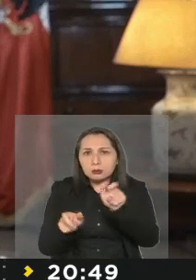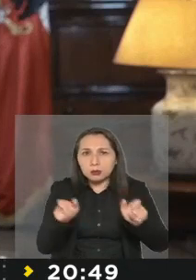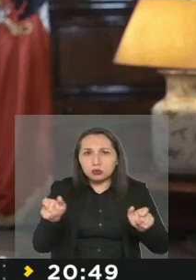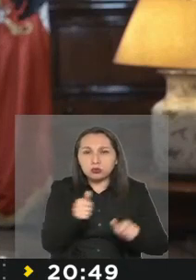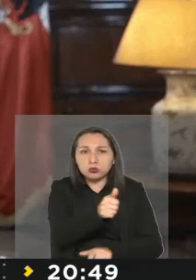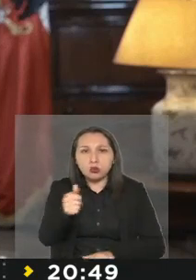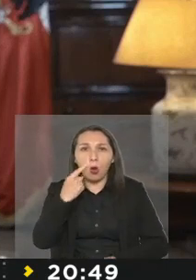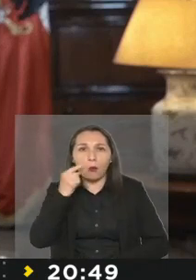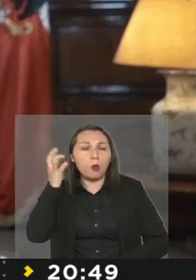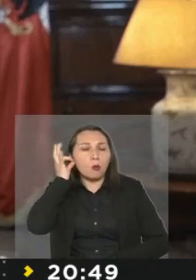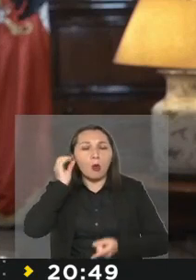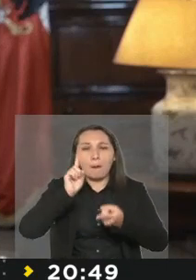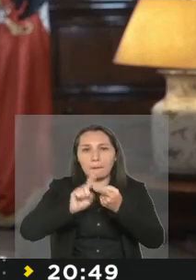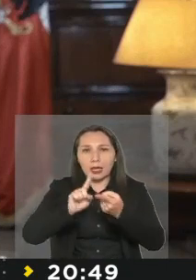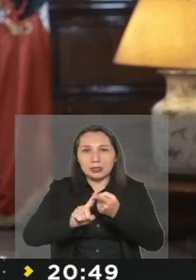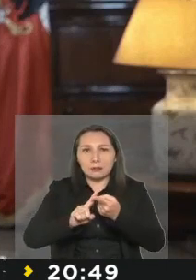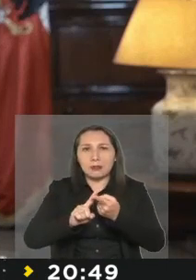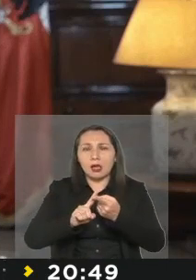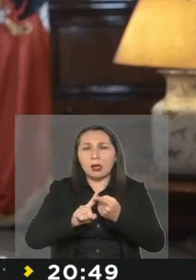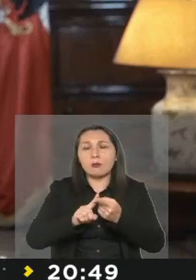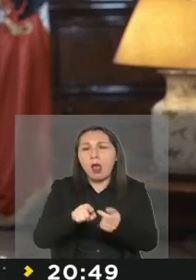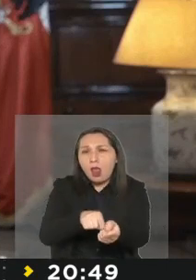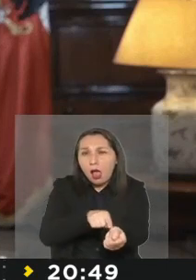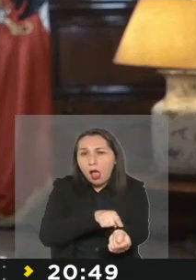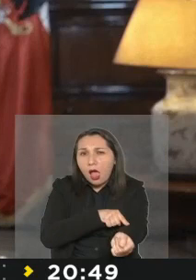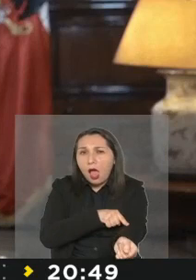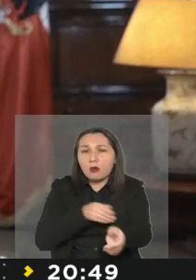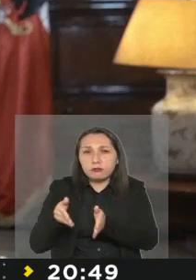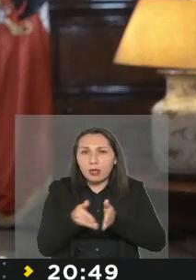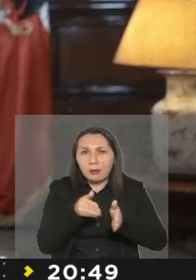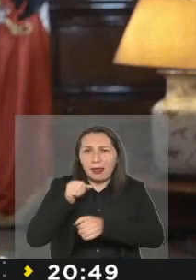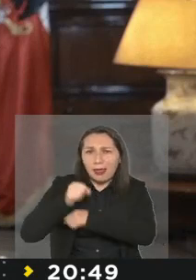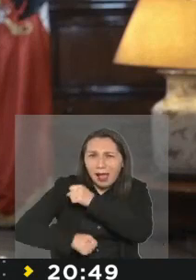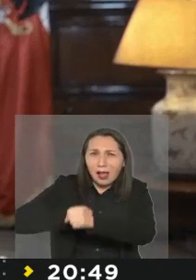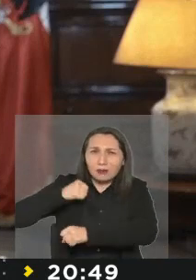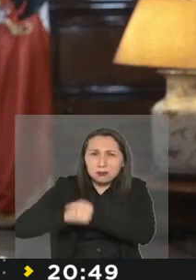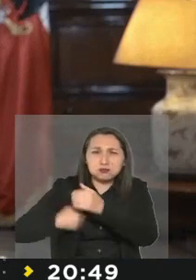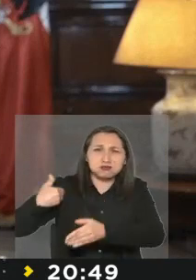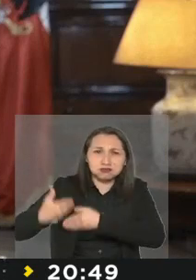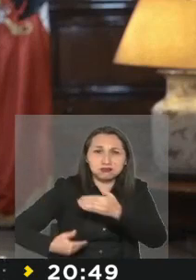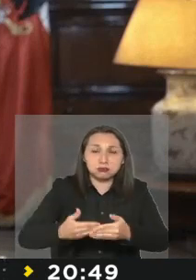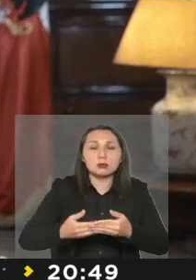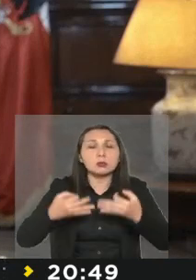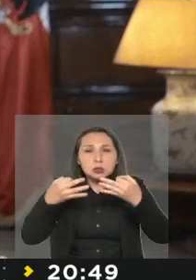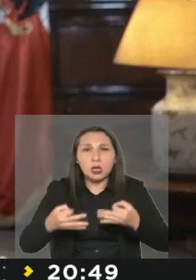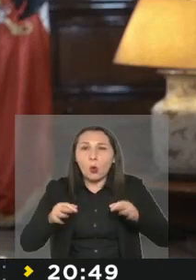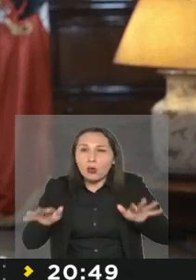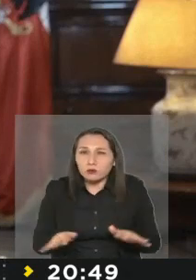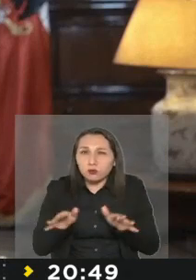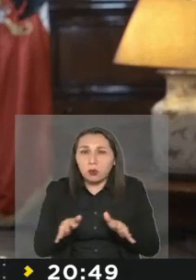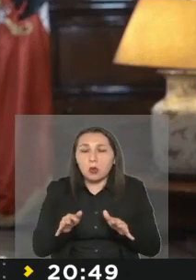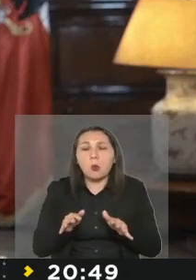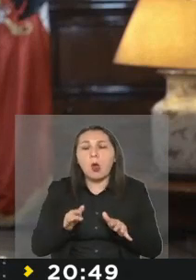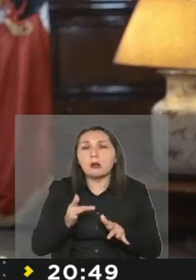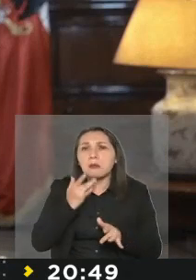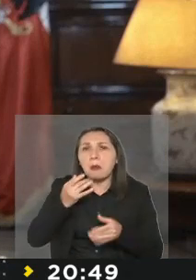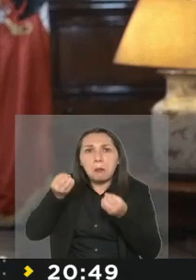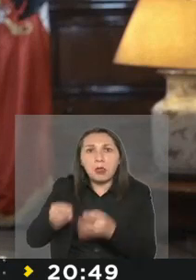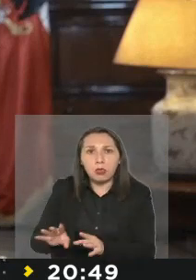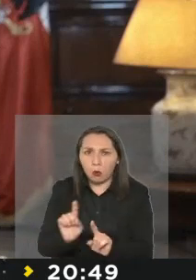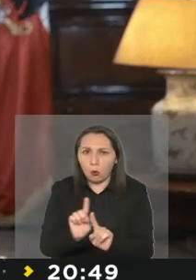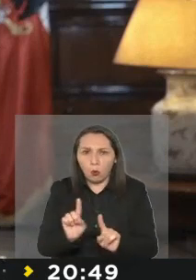quienes han participado en este largo camino de décadas estoy seguro que el esfuerzo realizado no será en vano